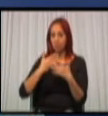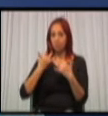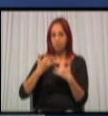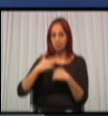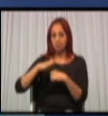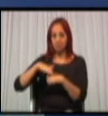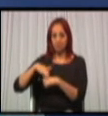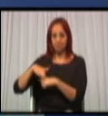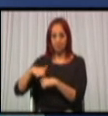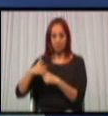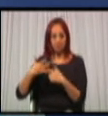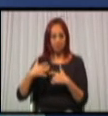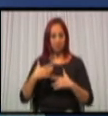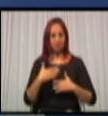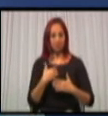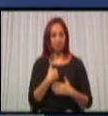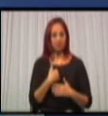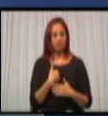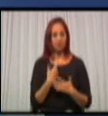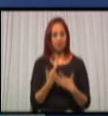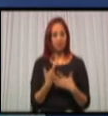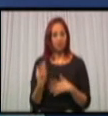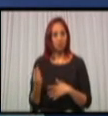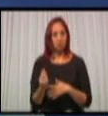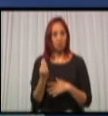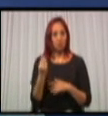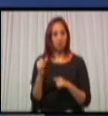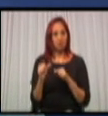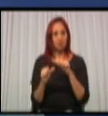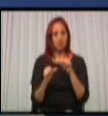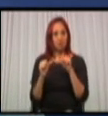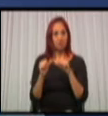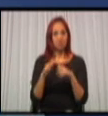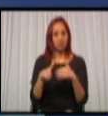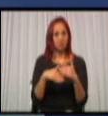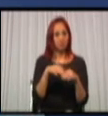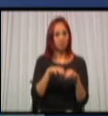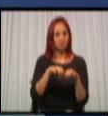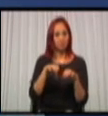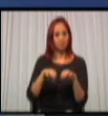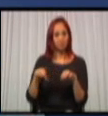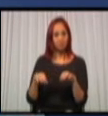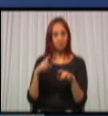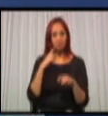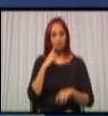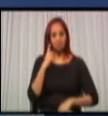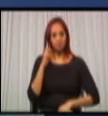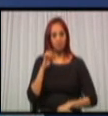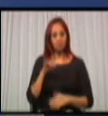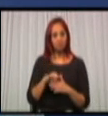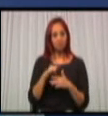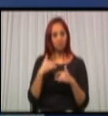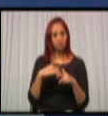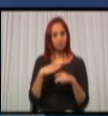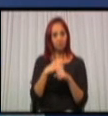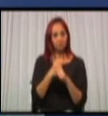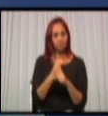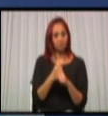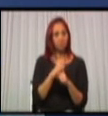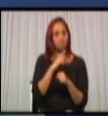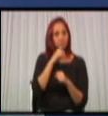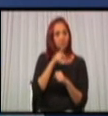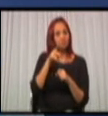va a permitir tener jóvenes emprendedores en todo el cantón. Para eso estamos creando esta